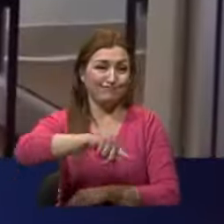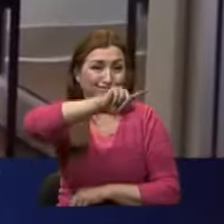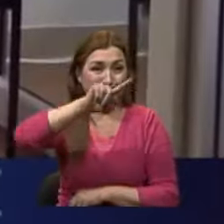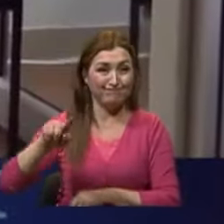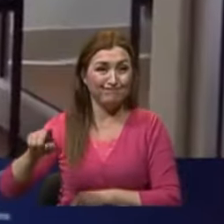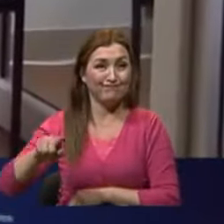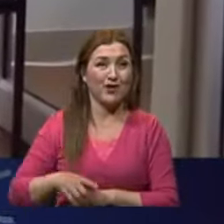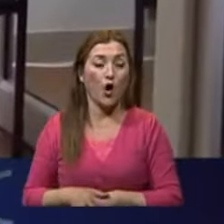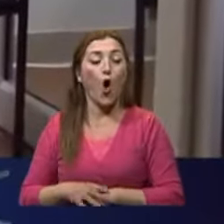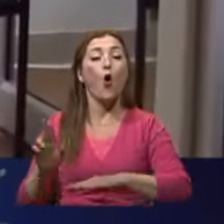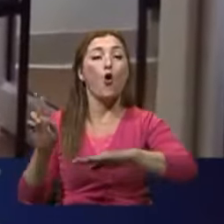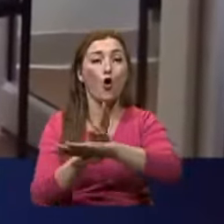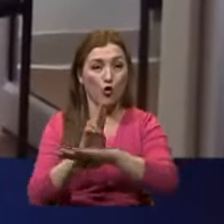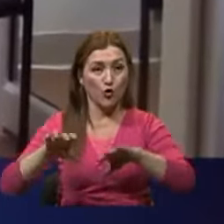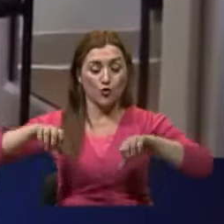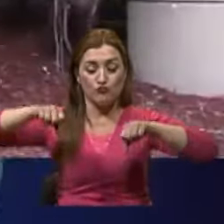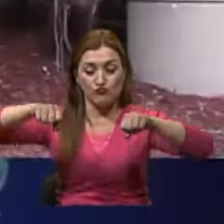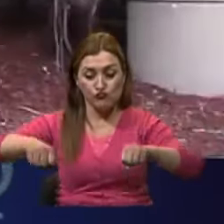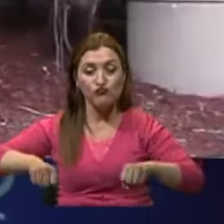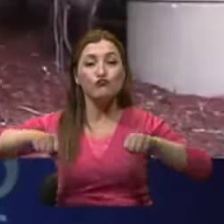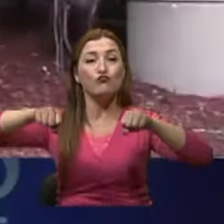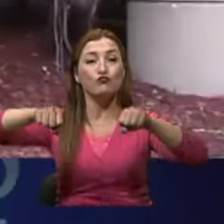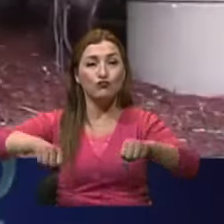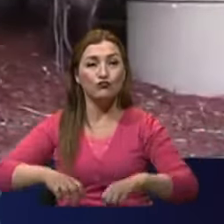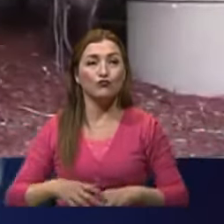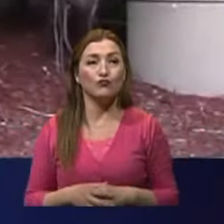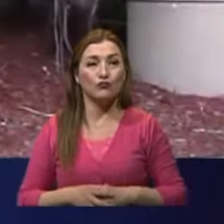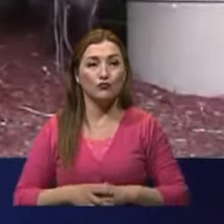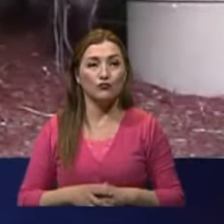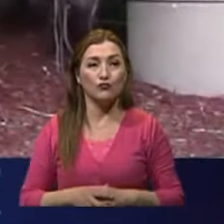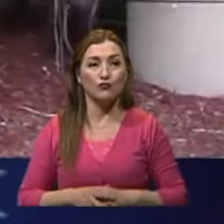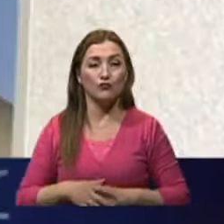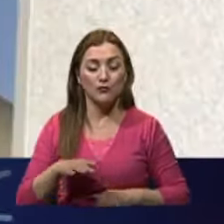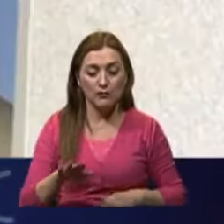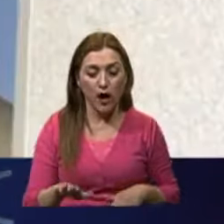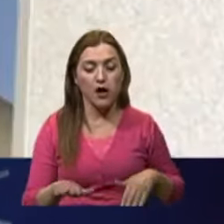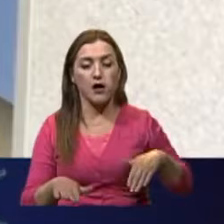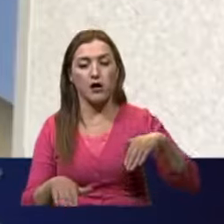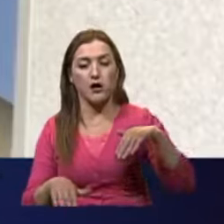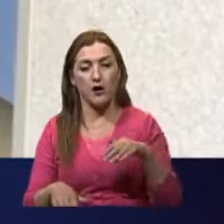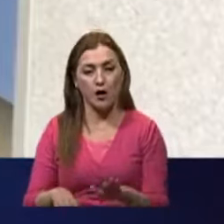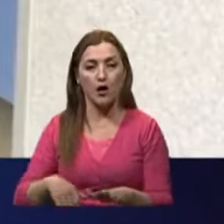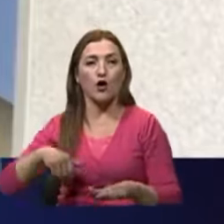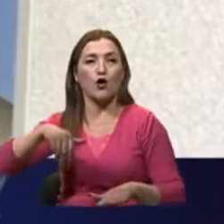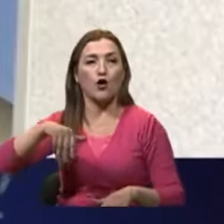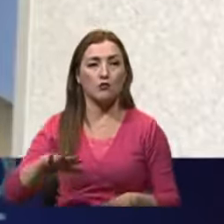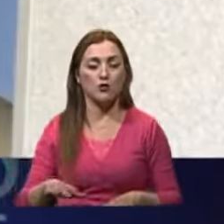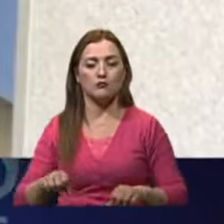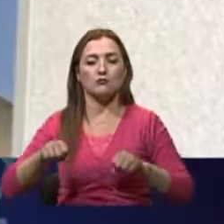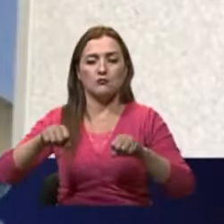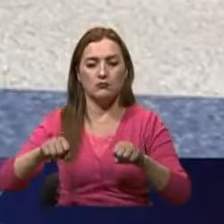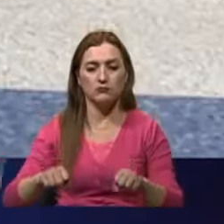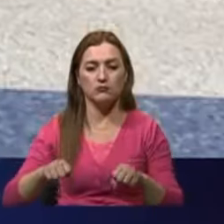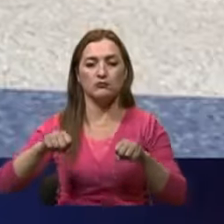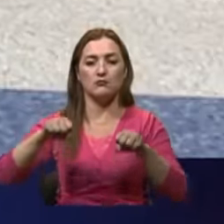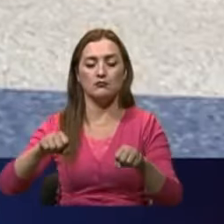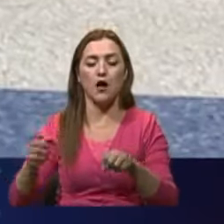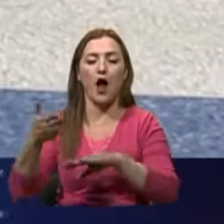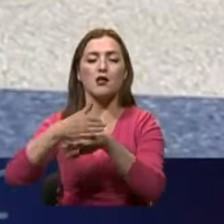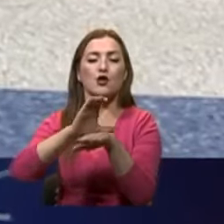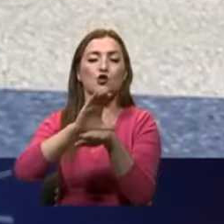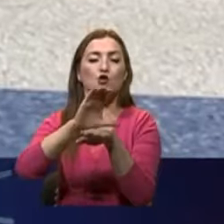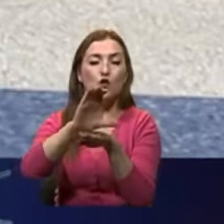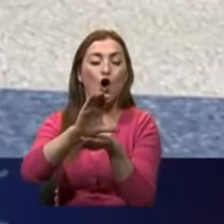cadera. Utiliza bastones o andaderas. Continúa realizando las pautas de ejercicio de movilidad y marcha, indicadas por el médico